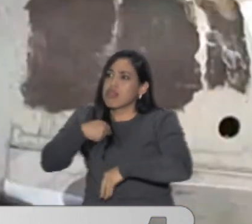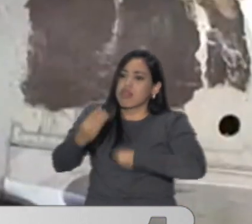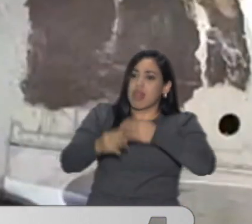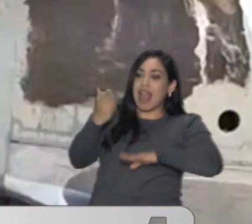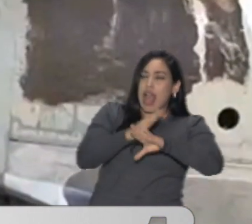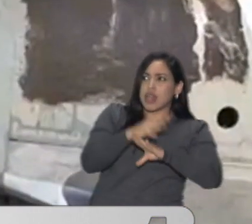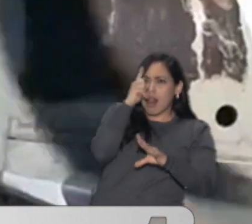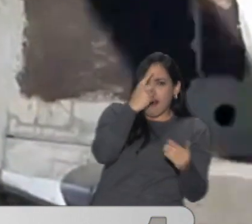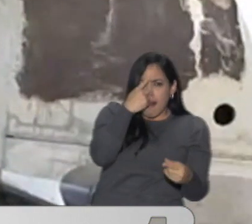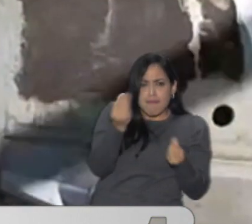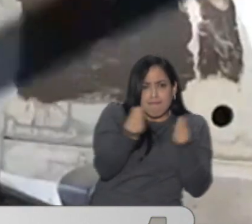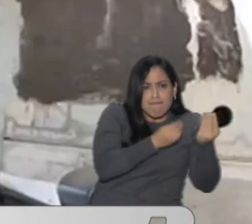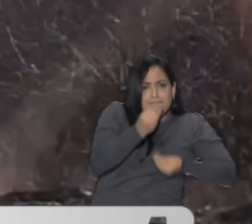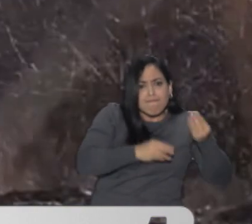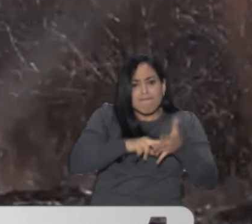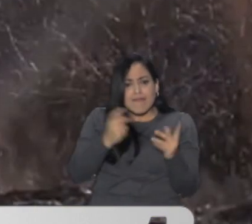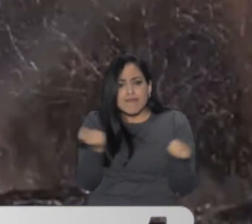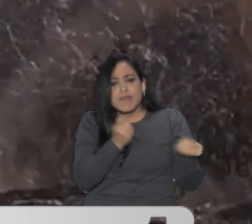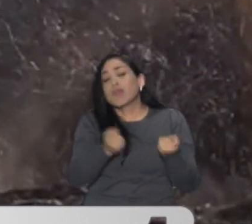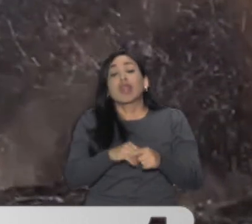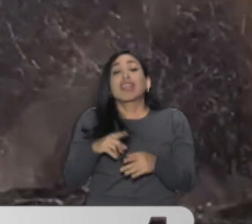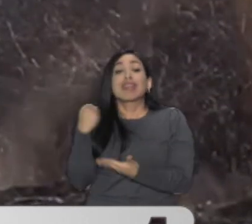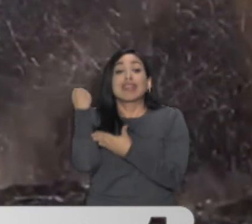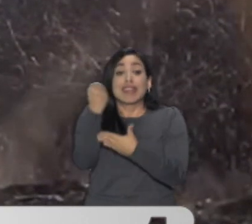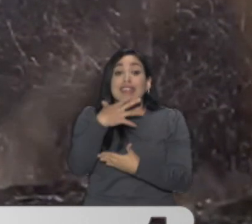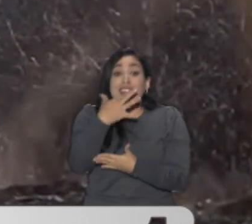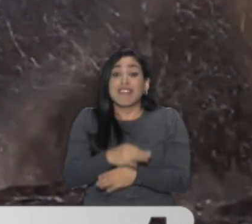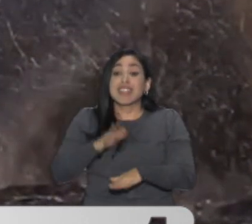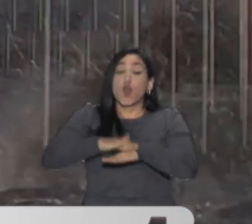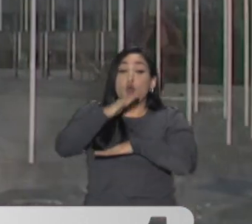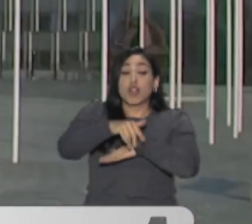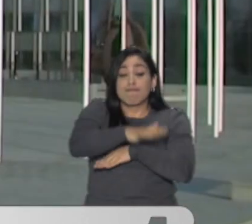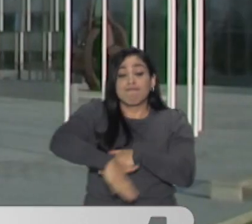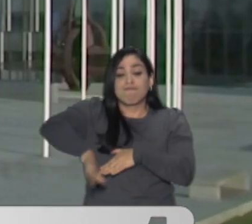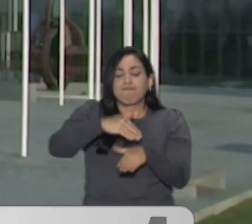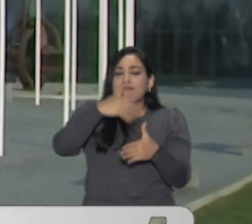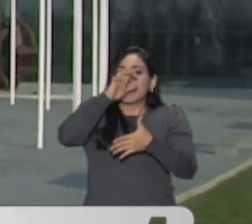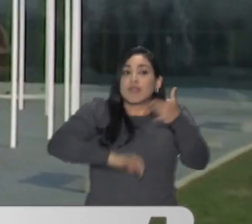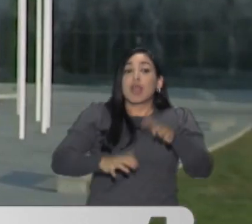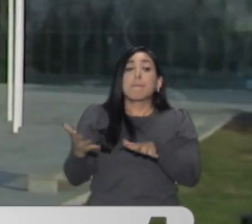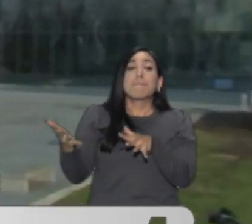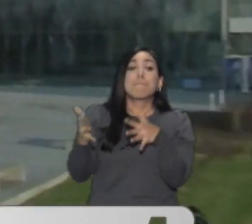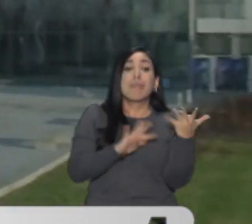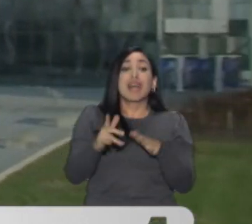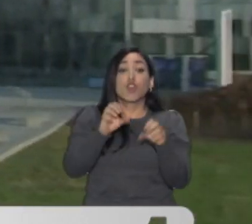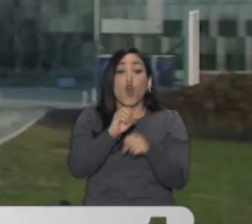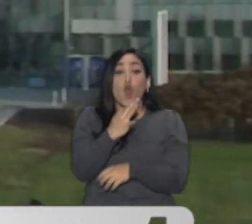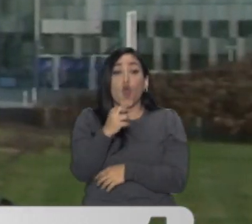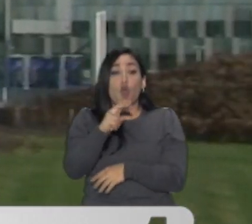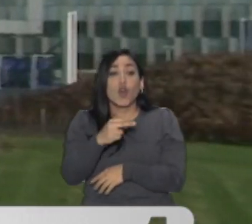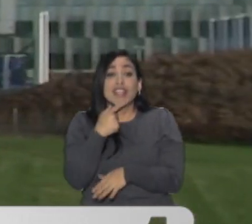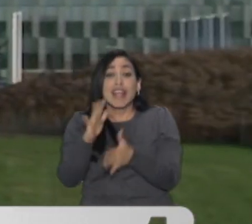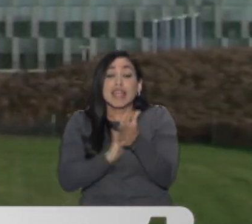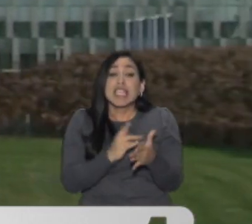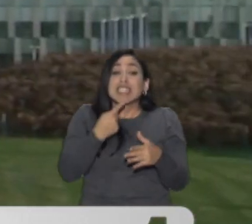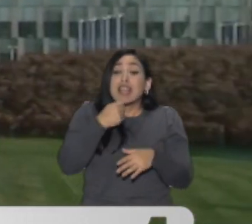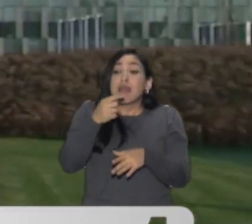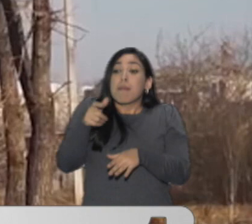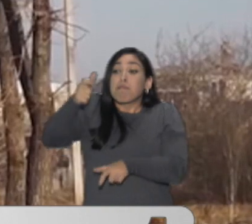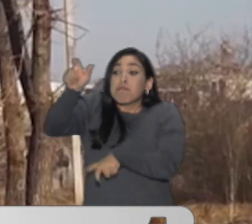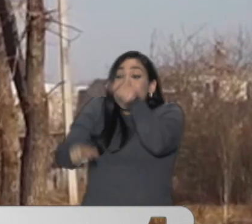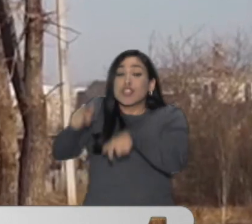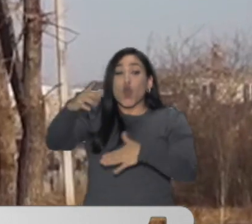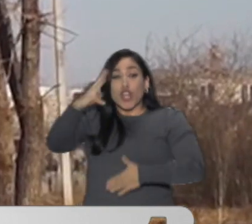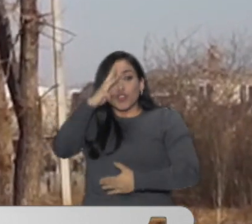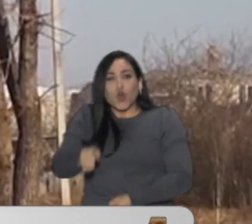país vecino, cuyo costo también tiene consecuencias en el terreno. Una estimación de la OTAN calcula que las bajas rusas